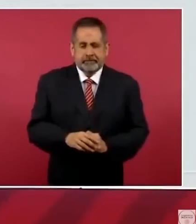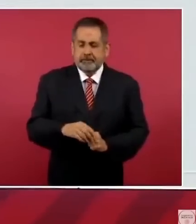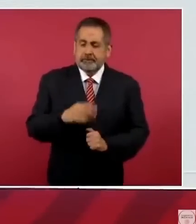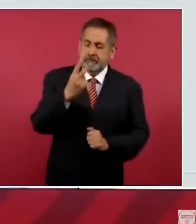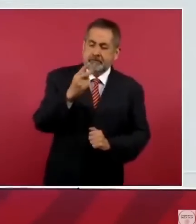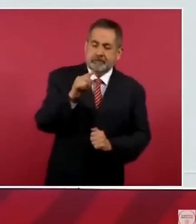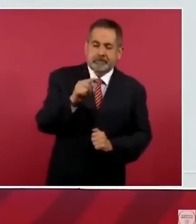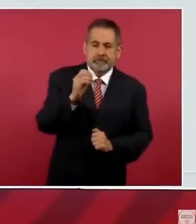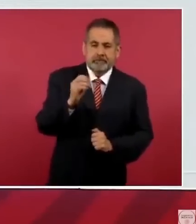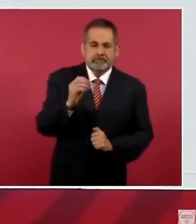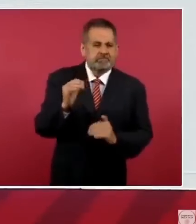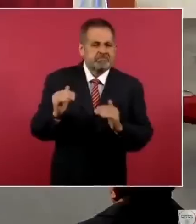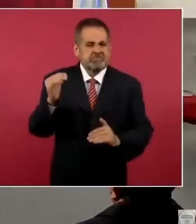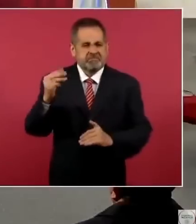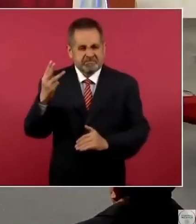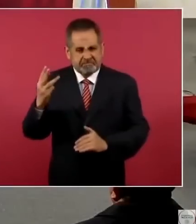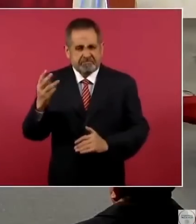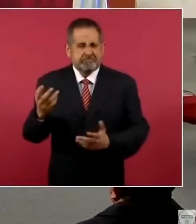2, 3.